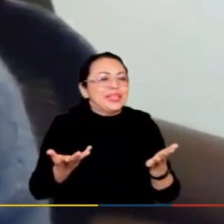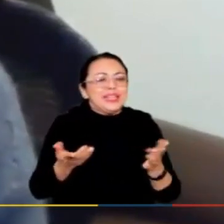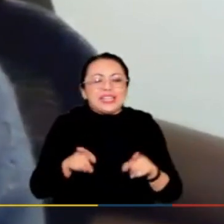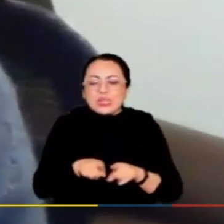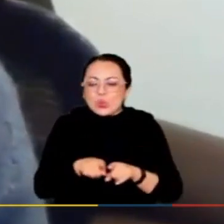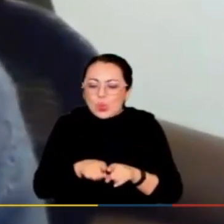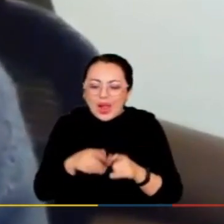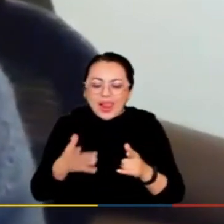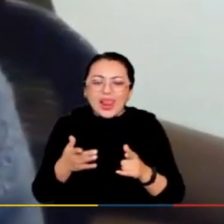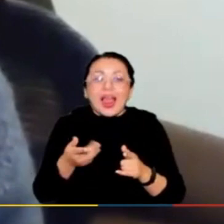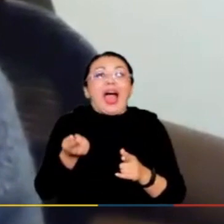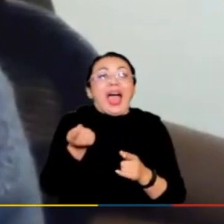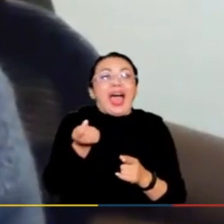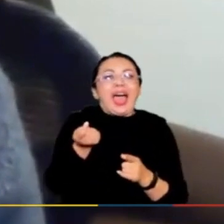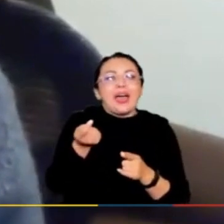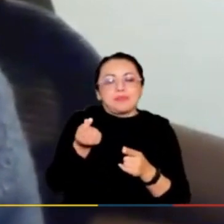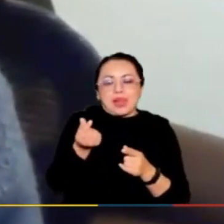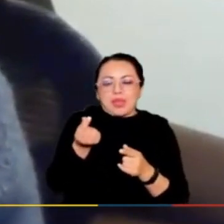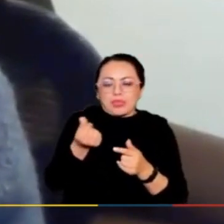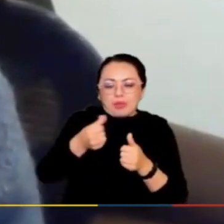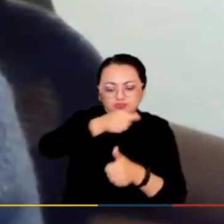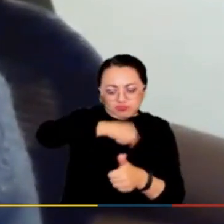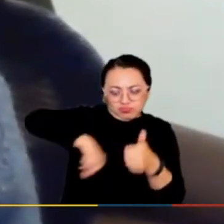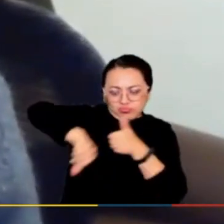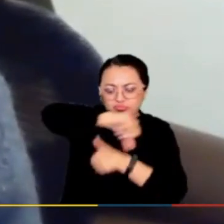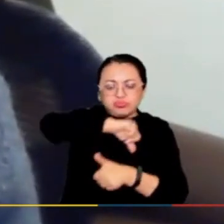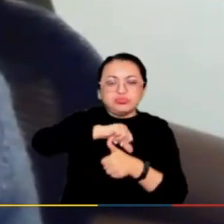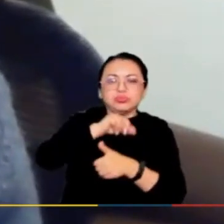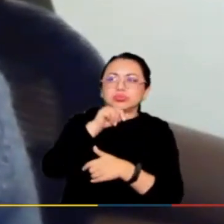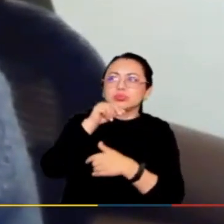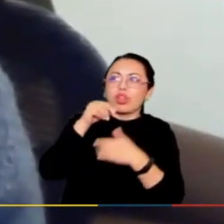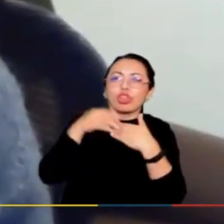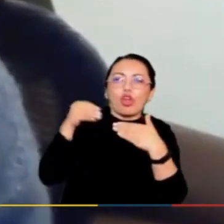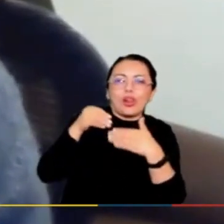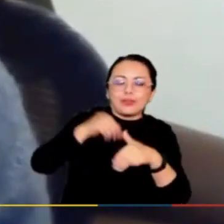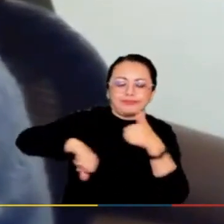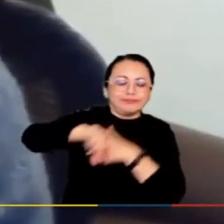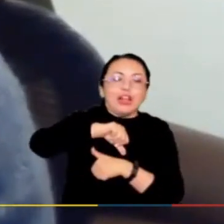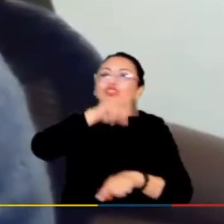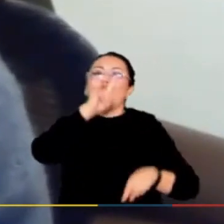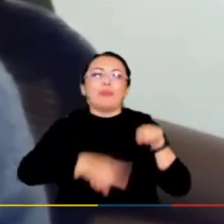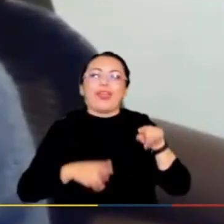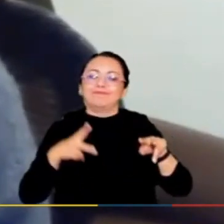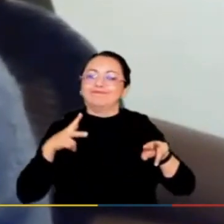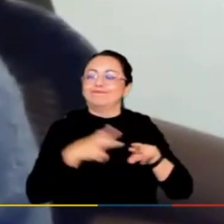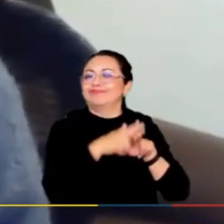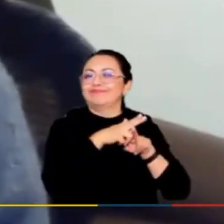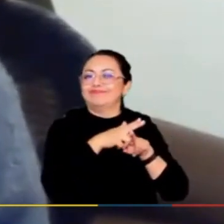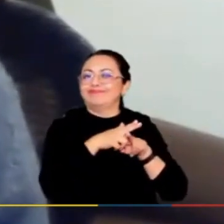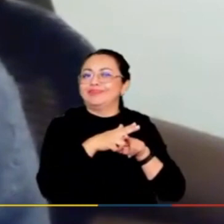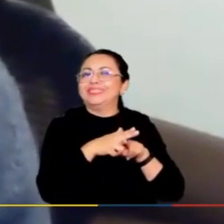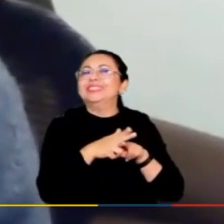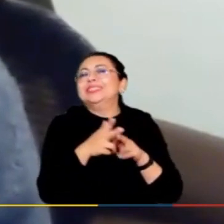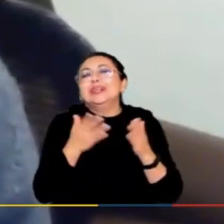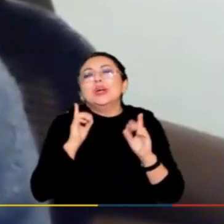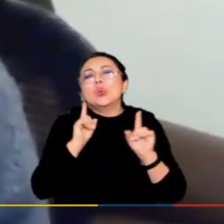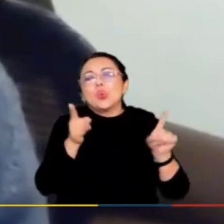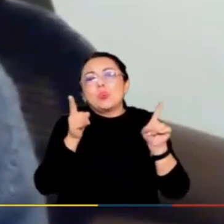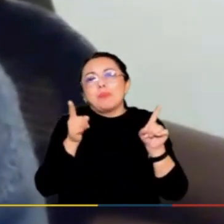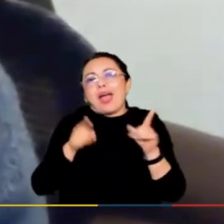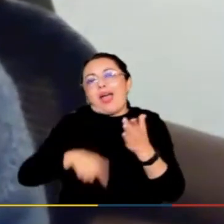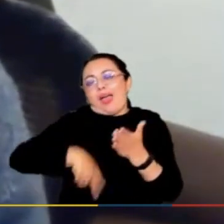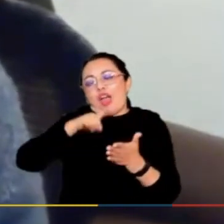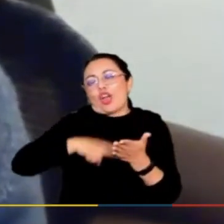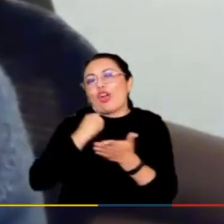simplemente no puede realizar la transacción y queda impedido de realizar la transacción independientemente de las condiciones contractuales puras